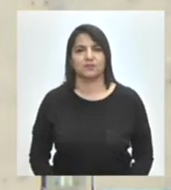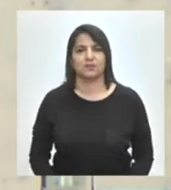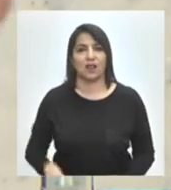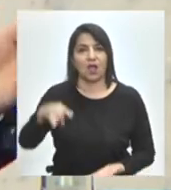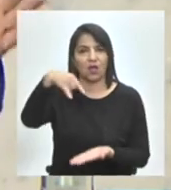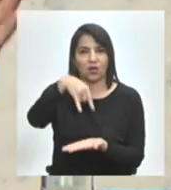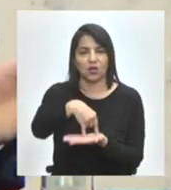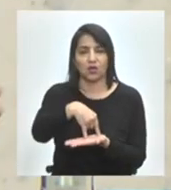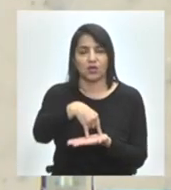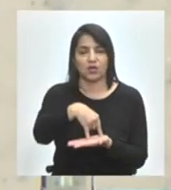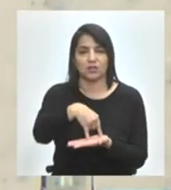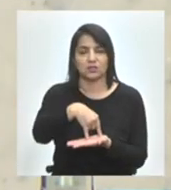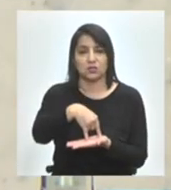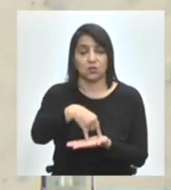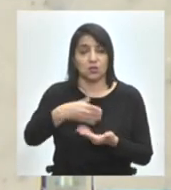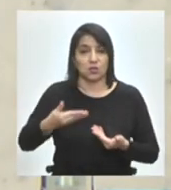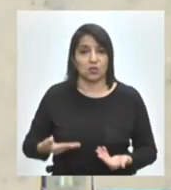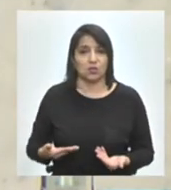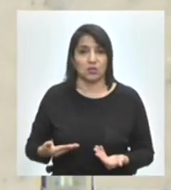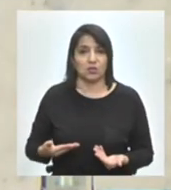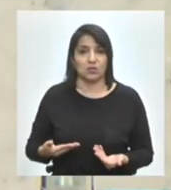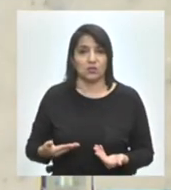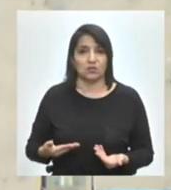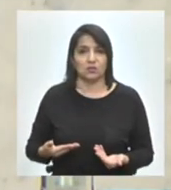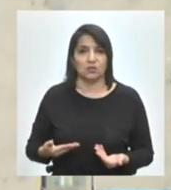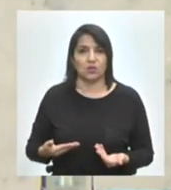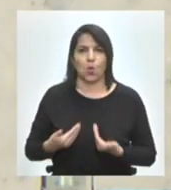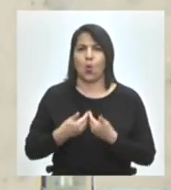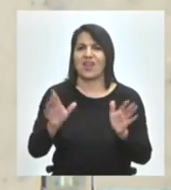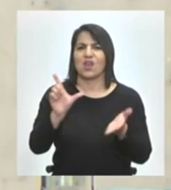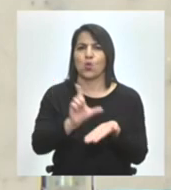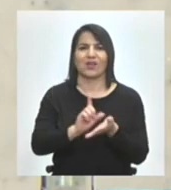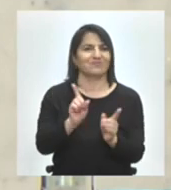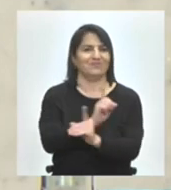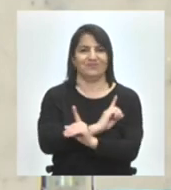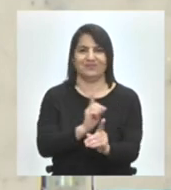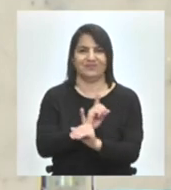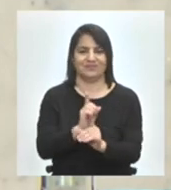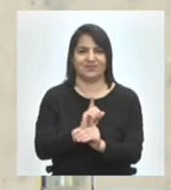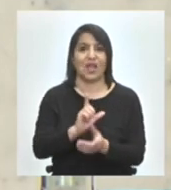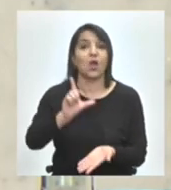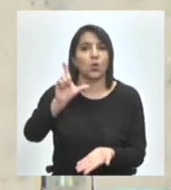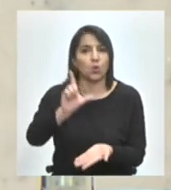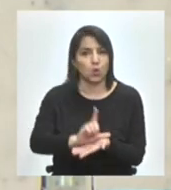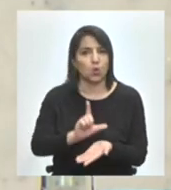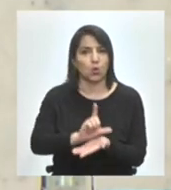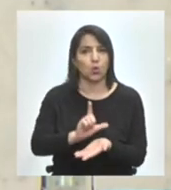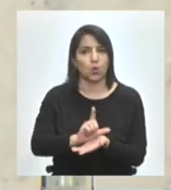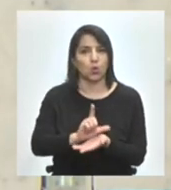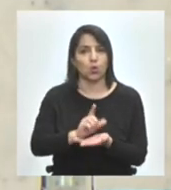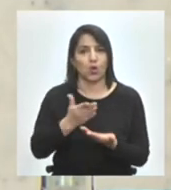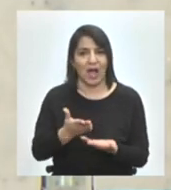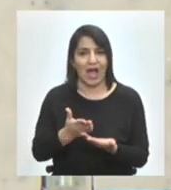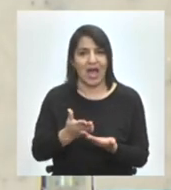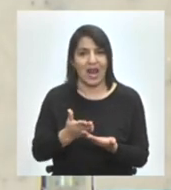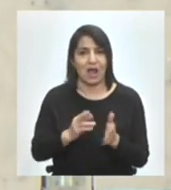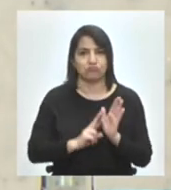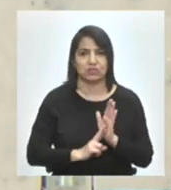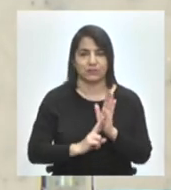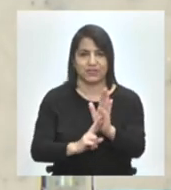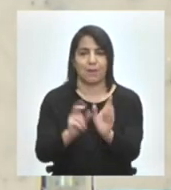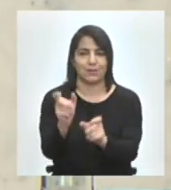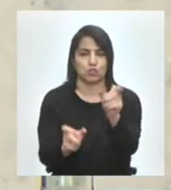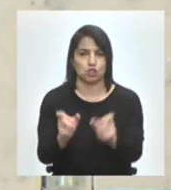Congreso Nacional, en tanto, no es cualquier lugar. Es el lugar donde la voz de las chilenas y chilenos se